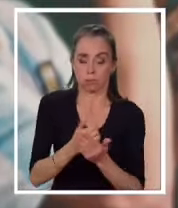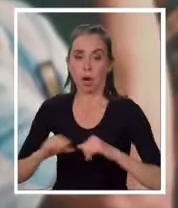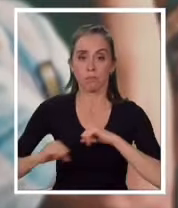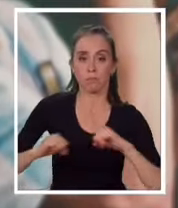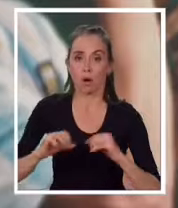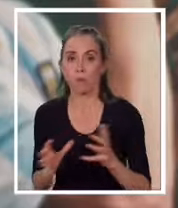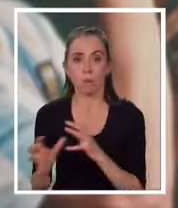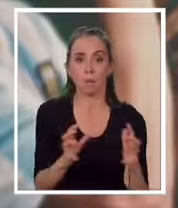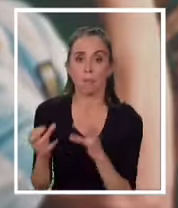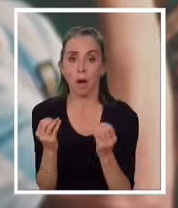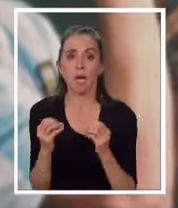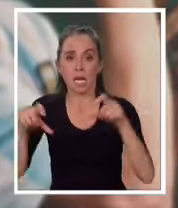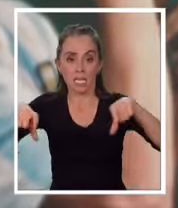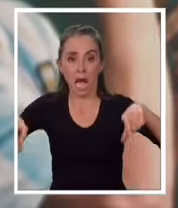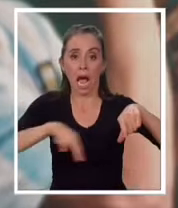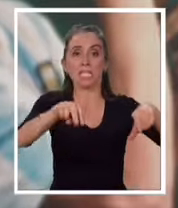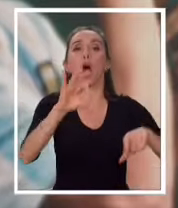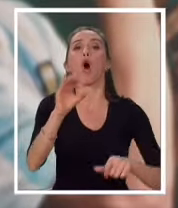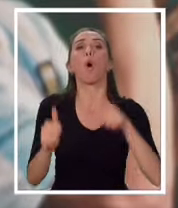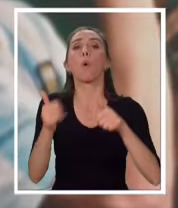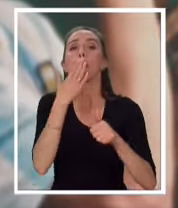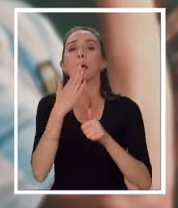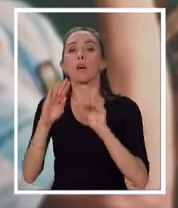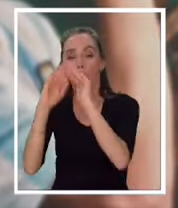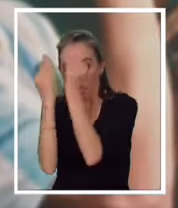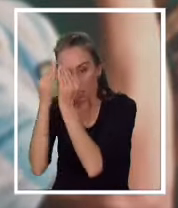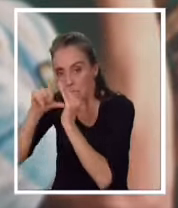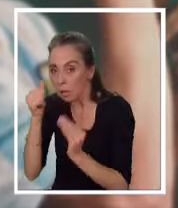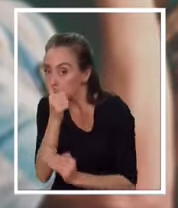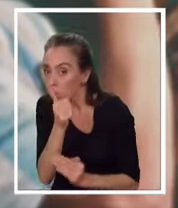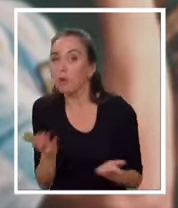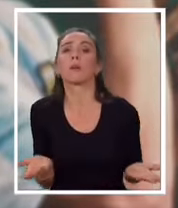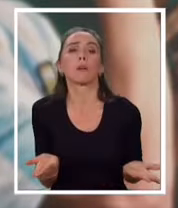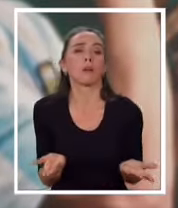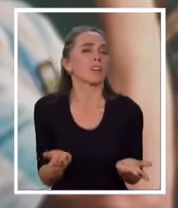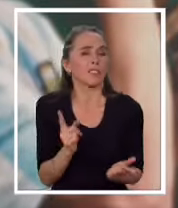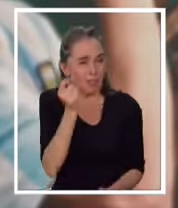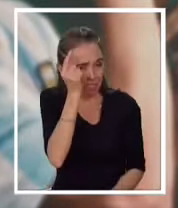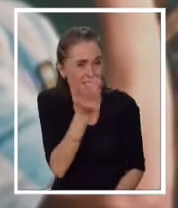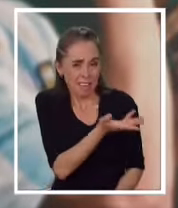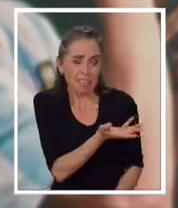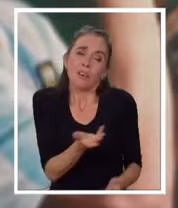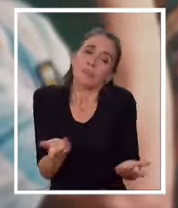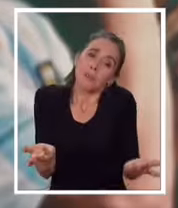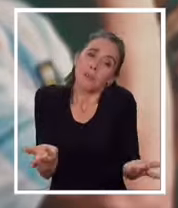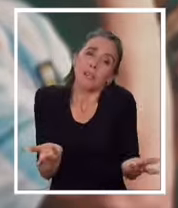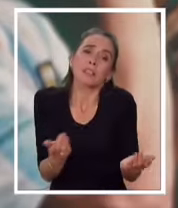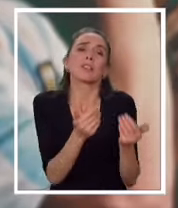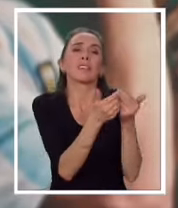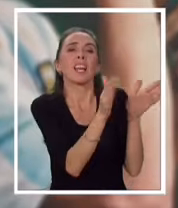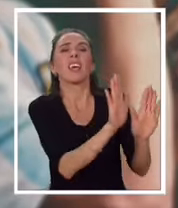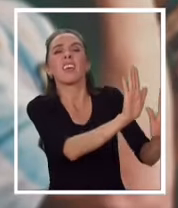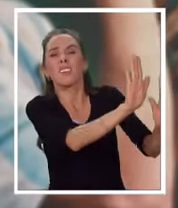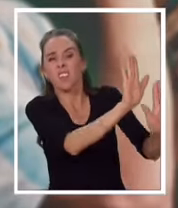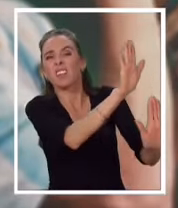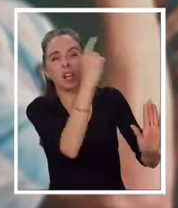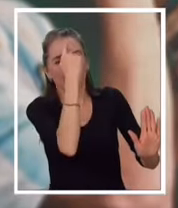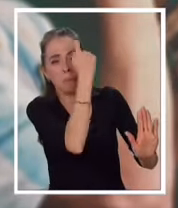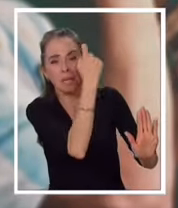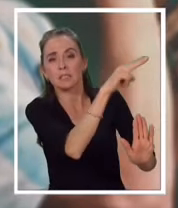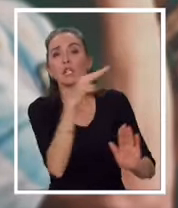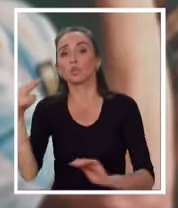activo, un Diego en la cancha o un Diego encerrado. Por eso no entiendo, pero tienen libertad de pensamiento.